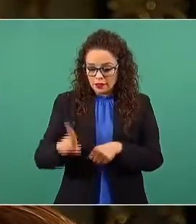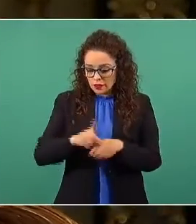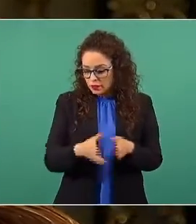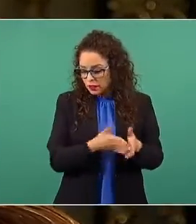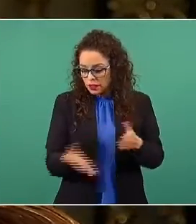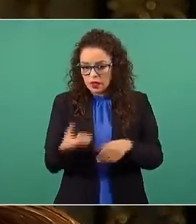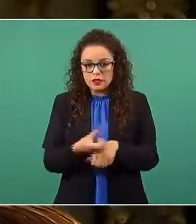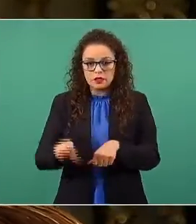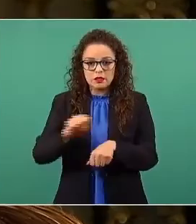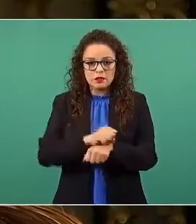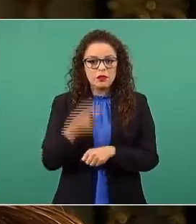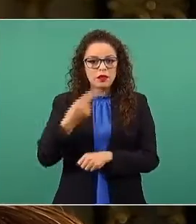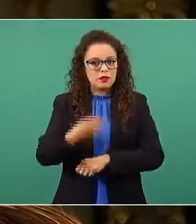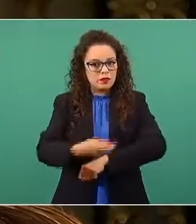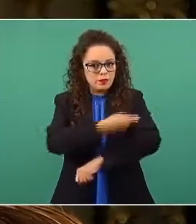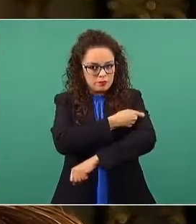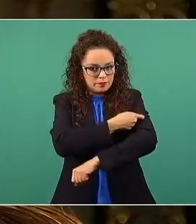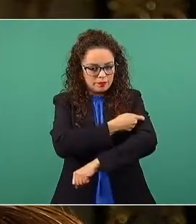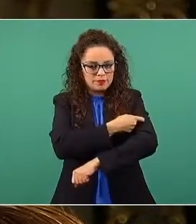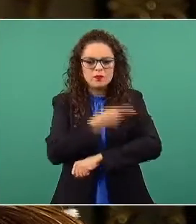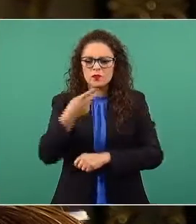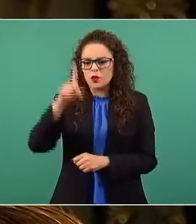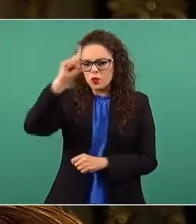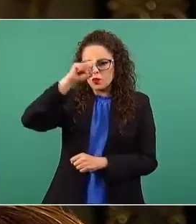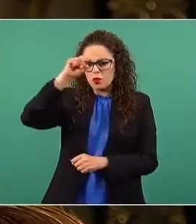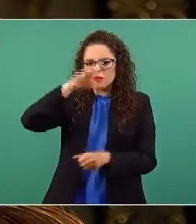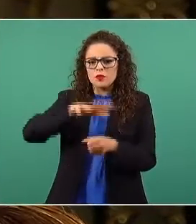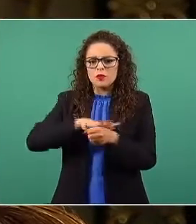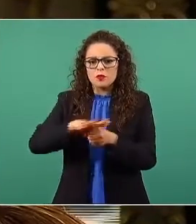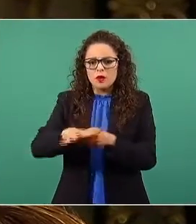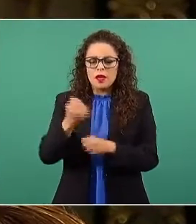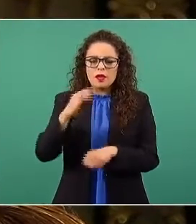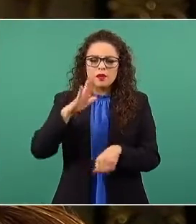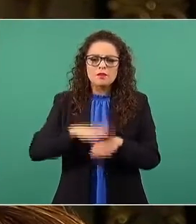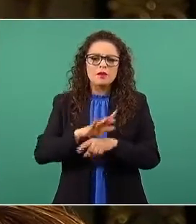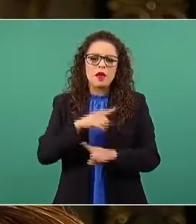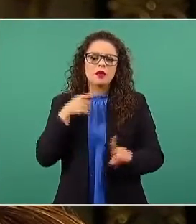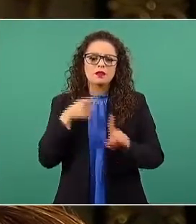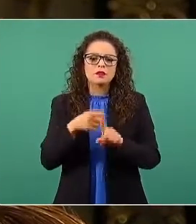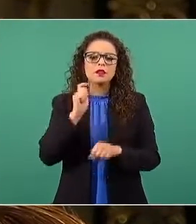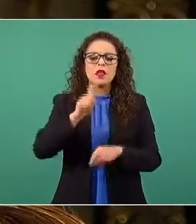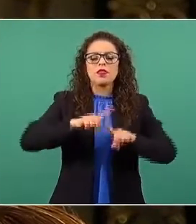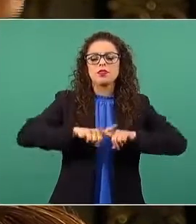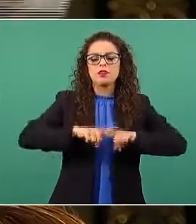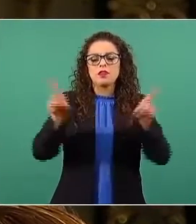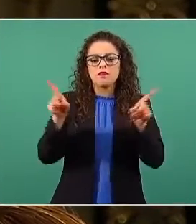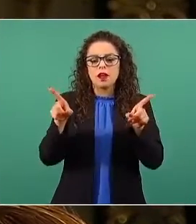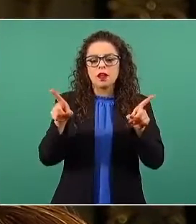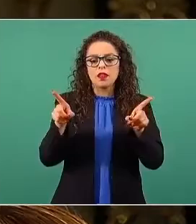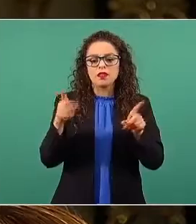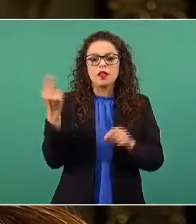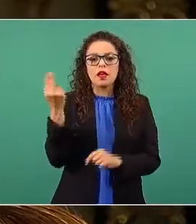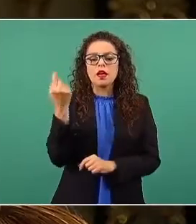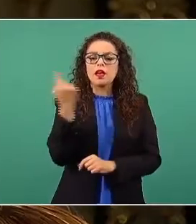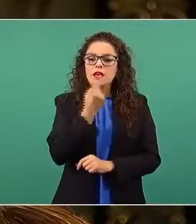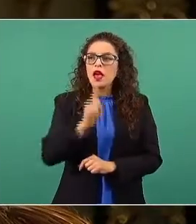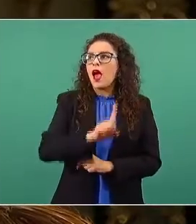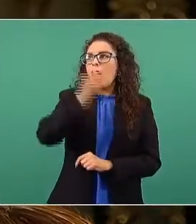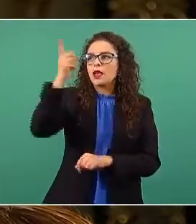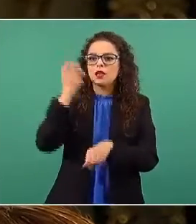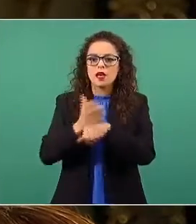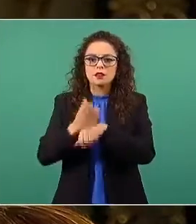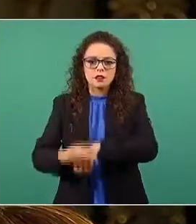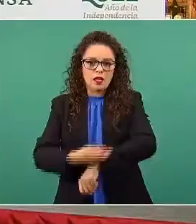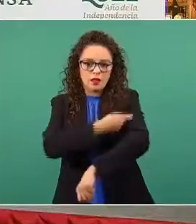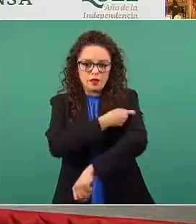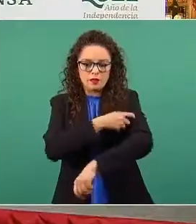semanas, ¿cuál sería la recomendación ahí para, pues, sobre todo si les toca algunas dosis diferentes a las que se aplicaron en Estados Unidos, por favor?